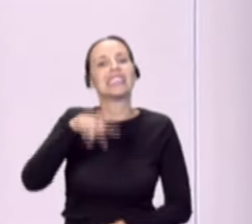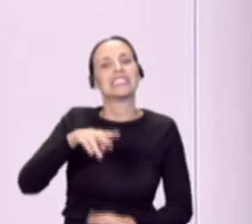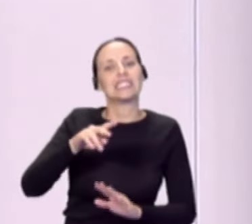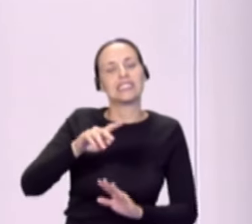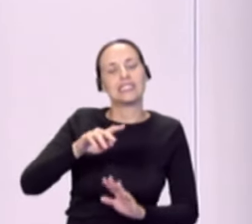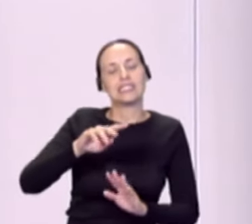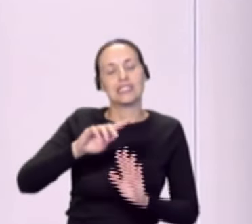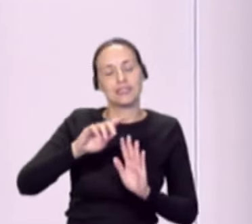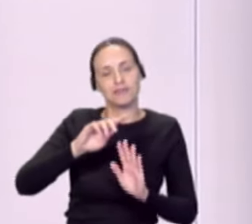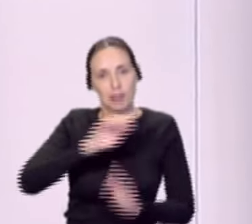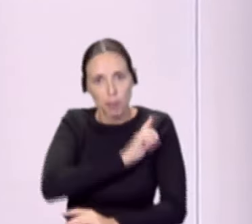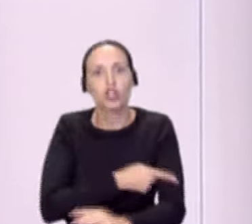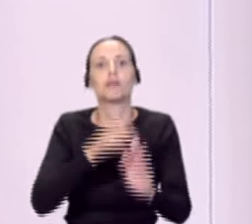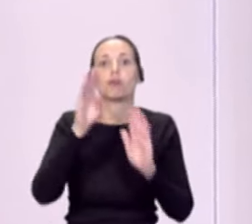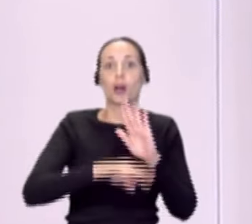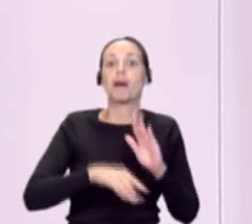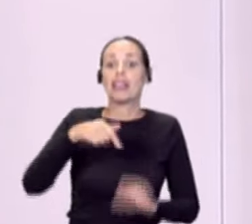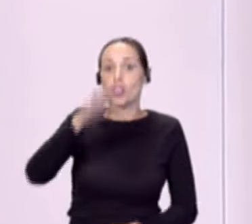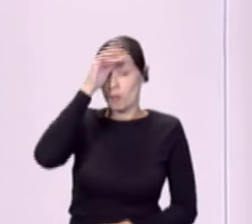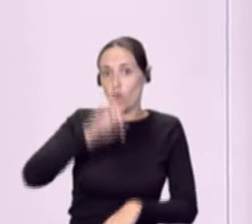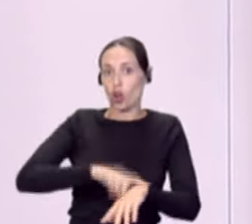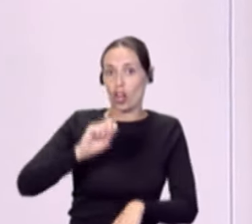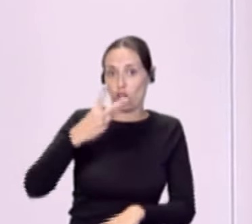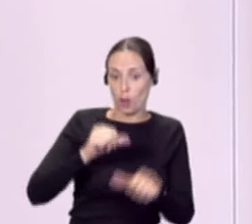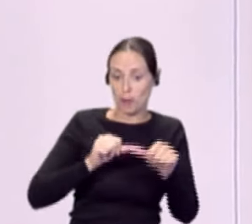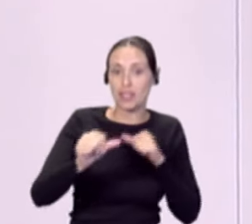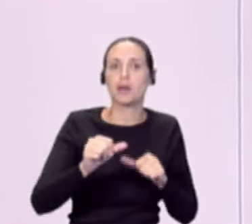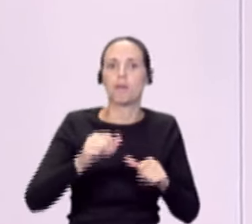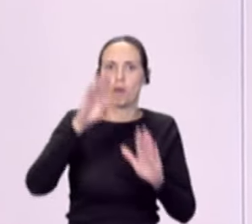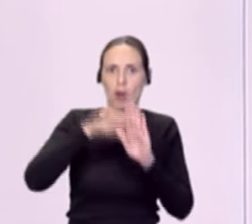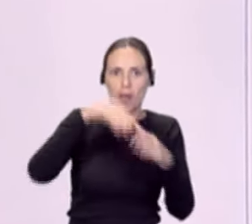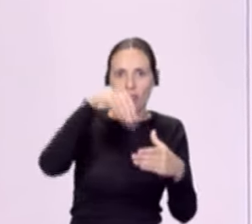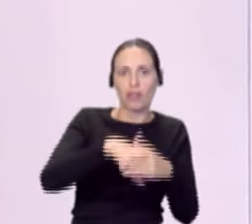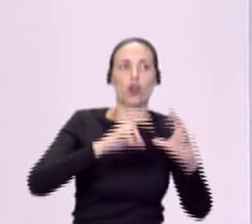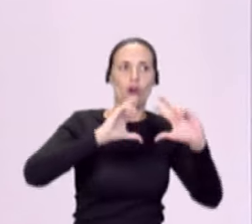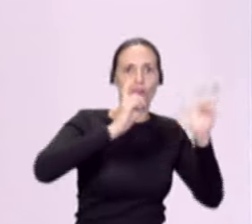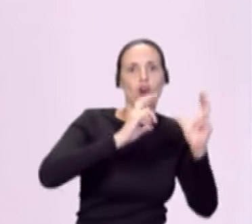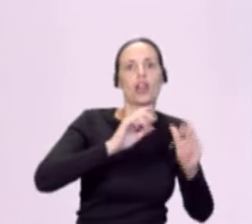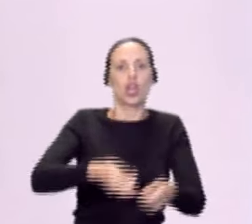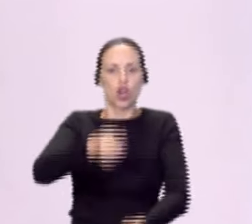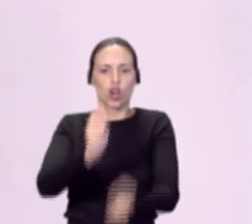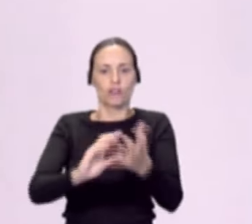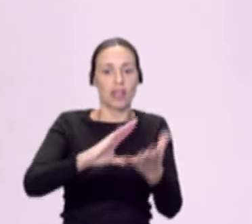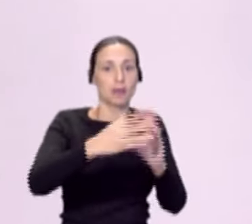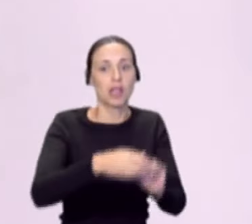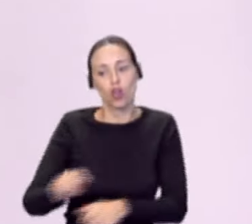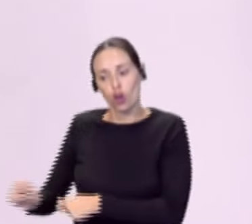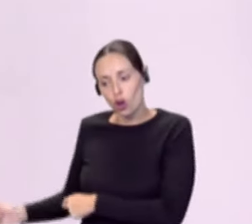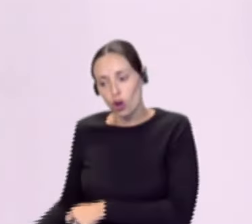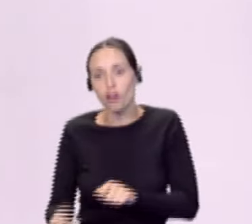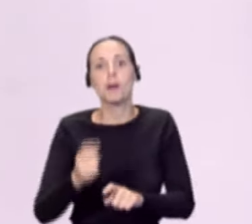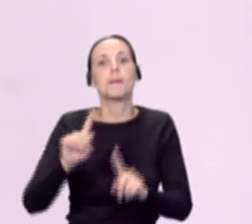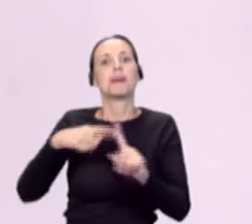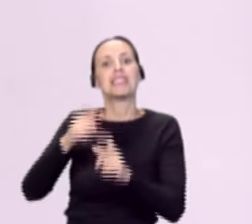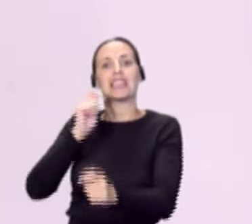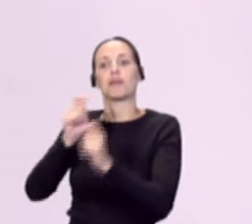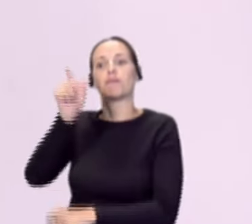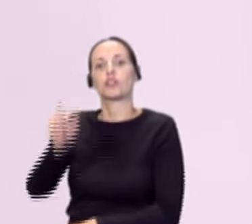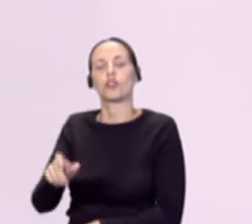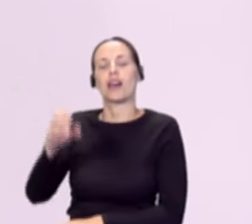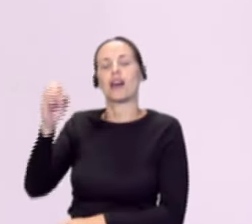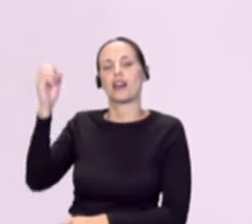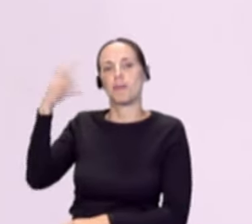a partir de las 2 de la tarde. El próximo programa tiene de todo, vóley, crossfit adaptado, golf y una entrevista al campeón del mundo junior de